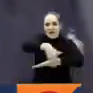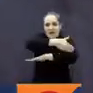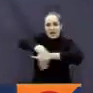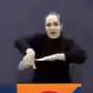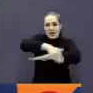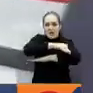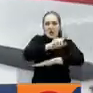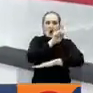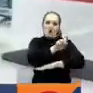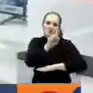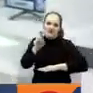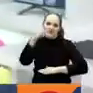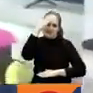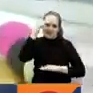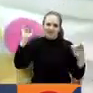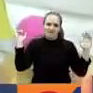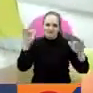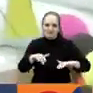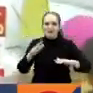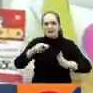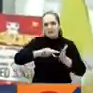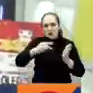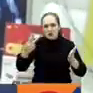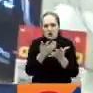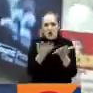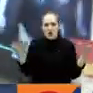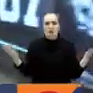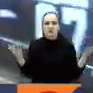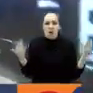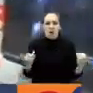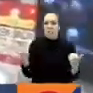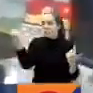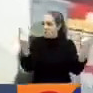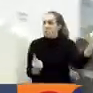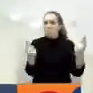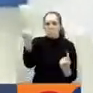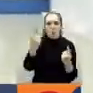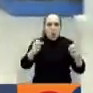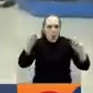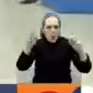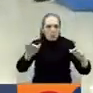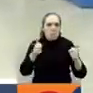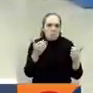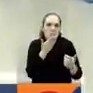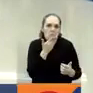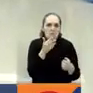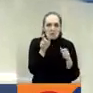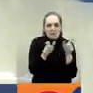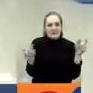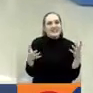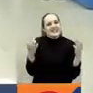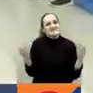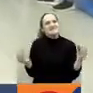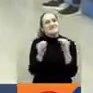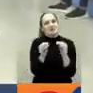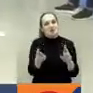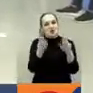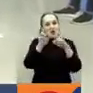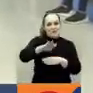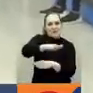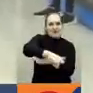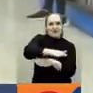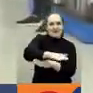pues tiene buena acogida con el público, entonces sí estamos teniendo, digamos que una buena afluencia de personas. Obviamente esperamos más en horas de la